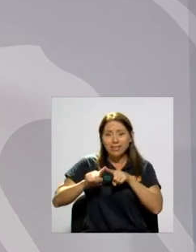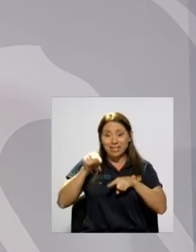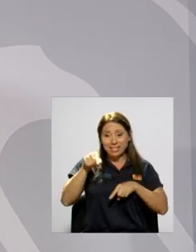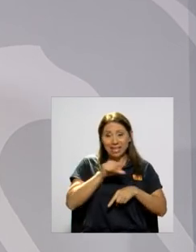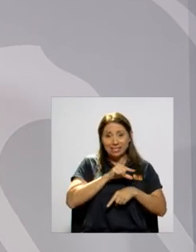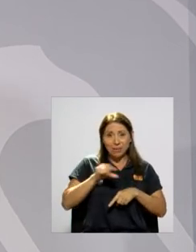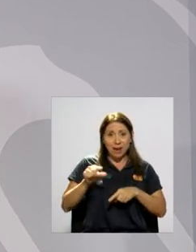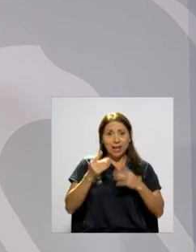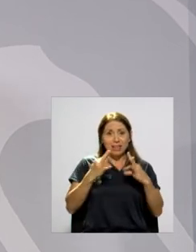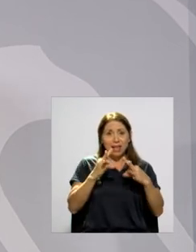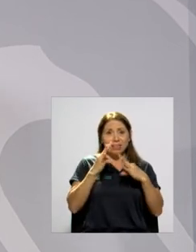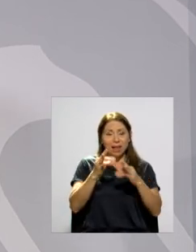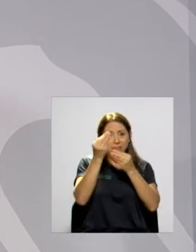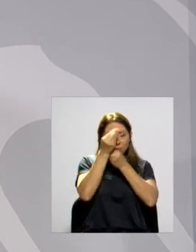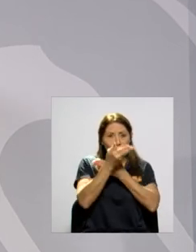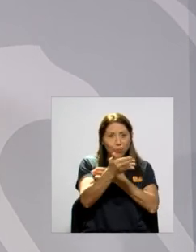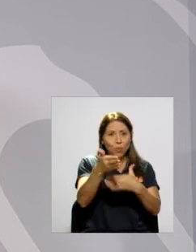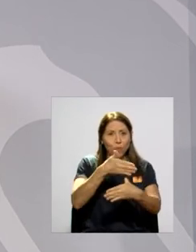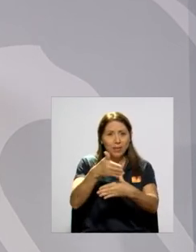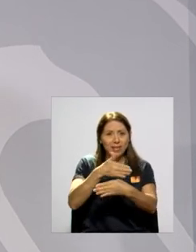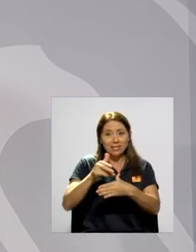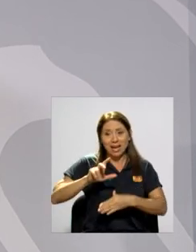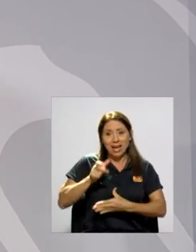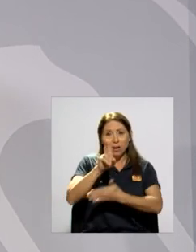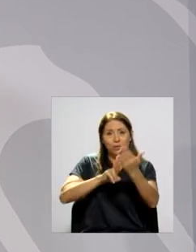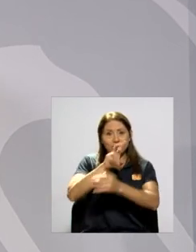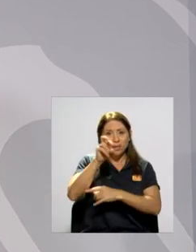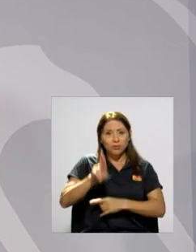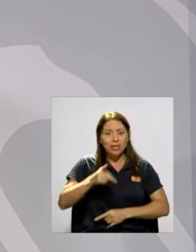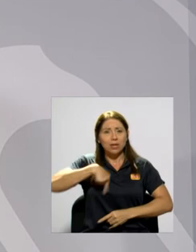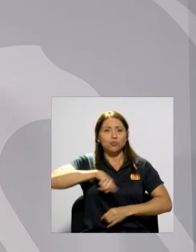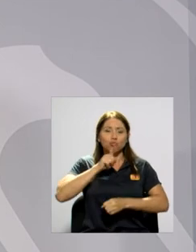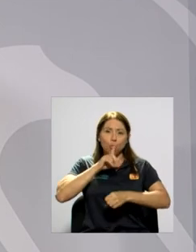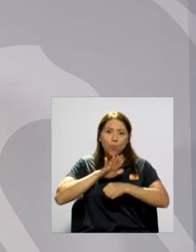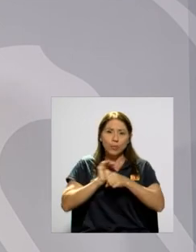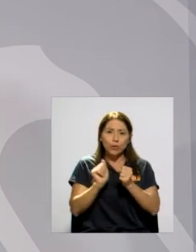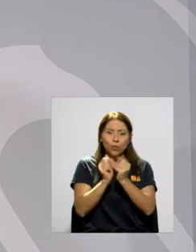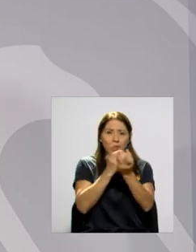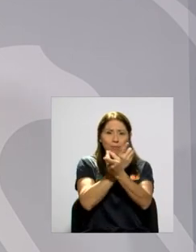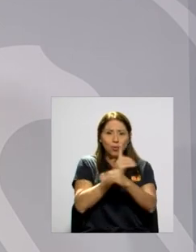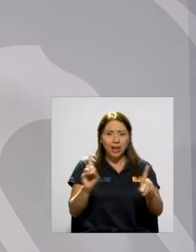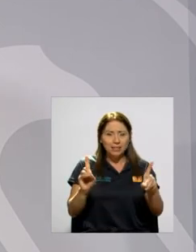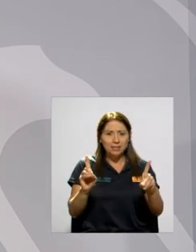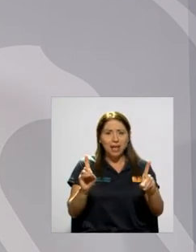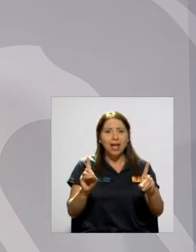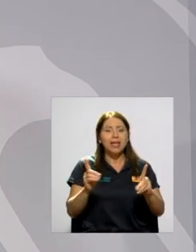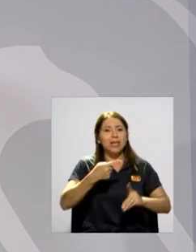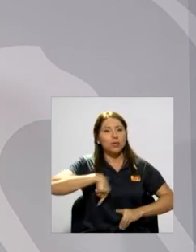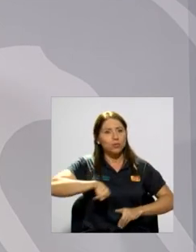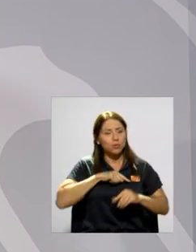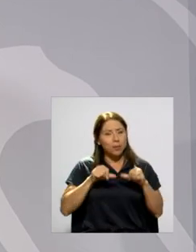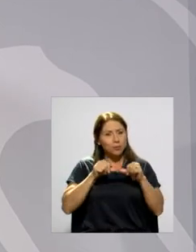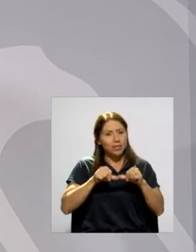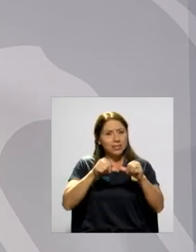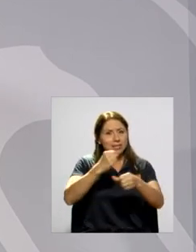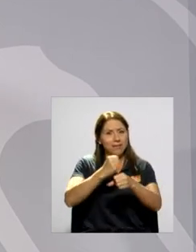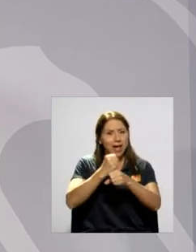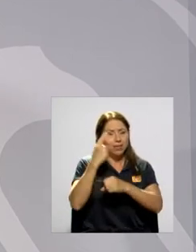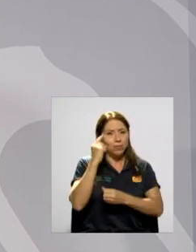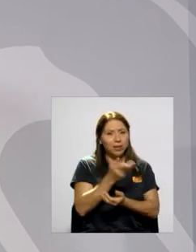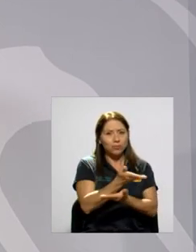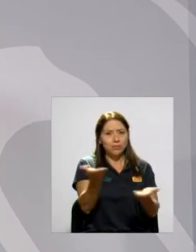compartirlas. En el canal Universidad de Costa Rica estamos comprometidos con la democracia y por supuesto vamos a seguir trabajando para